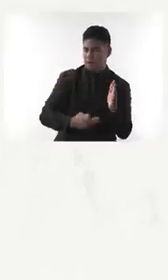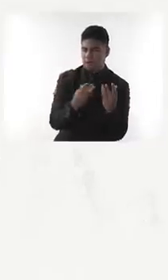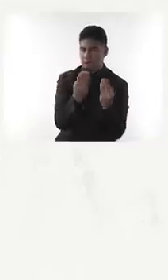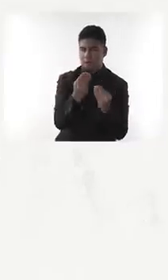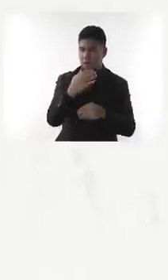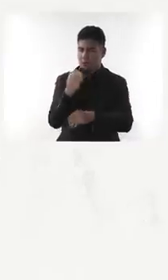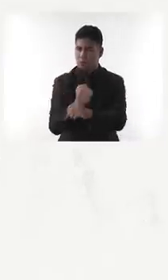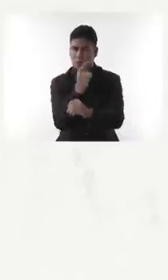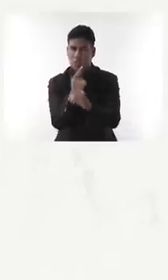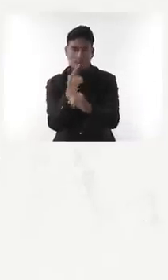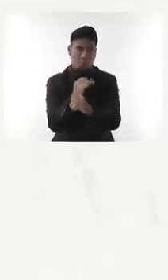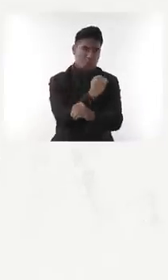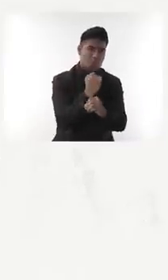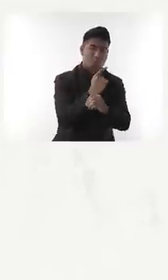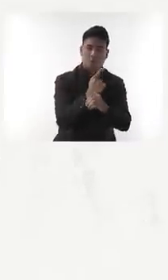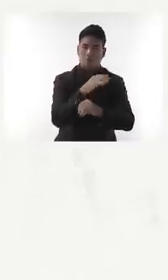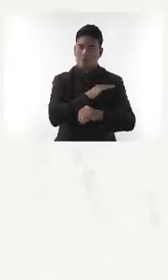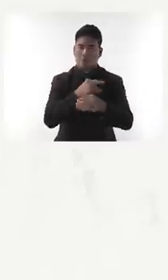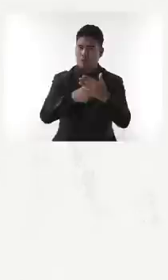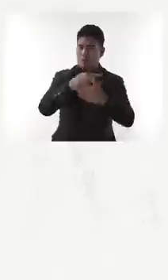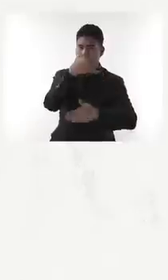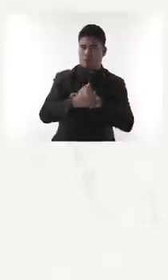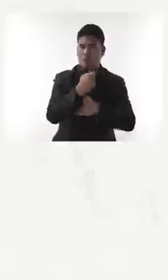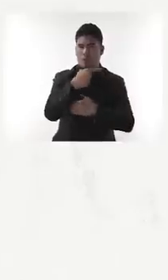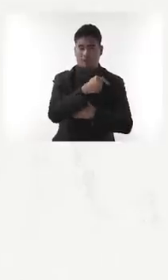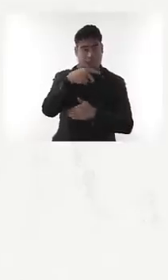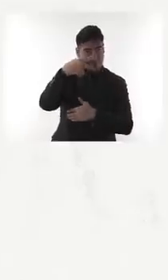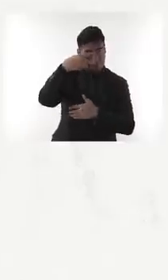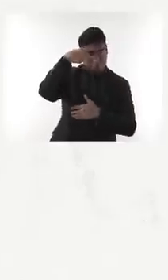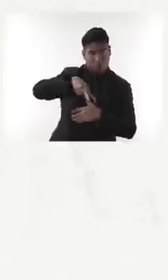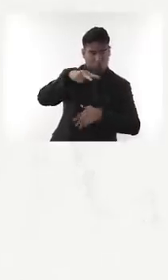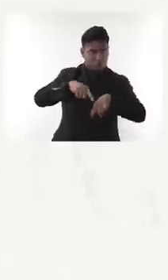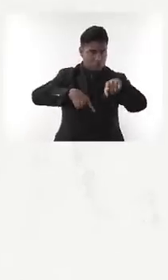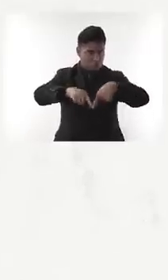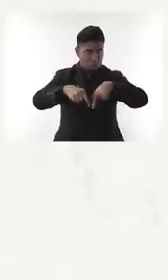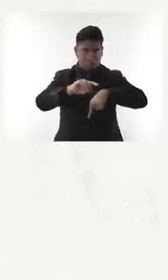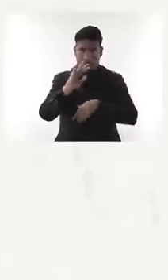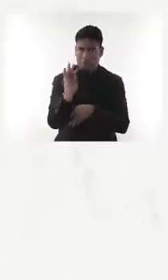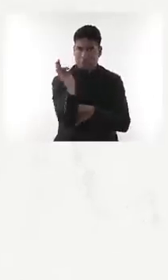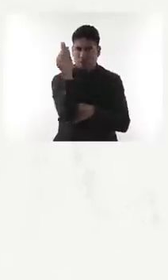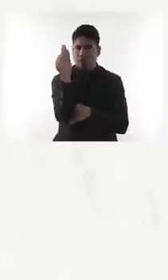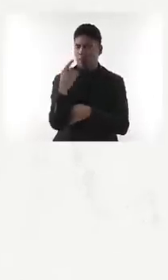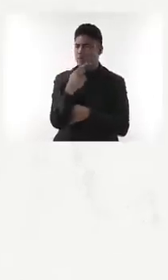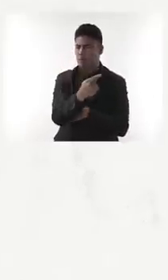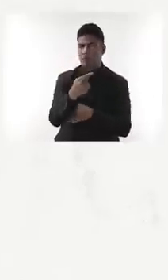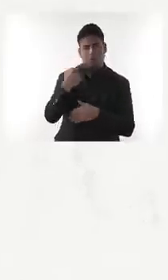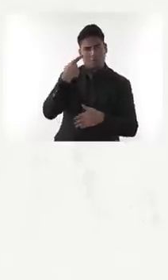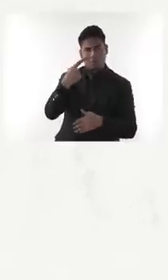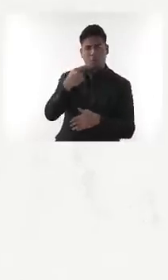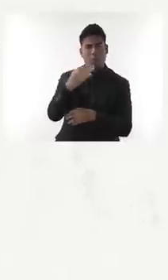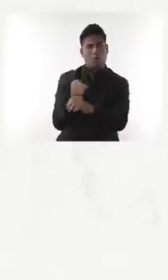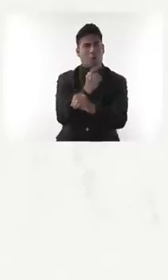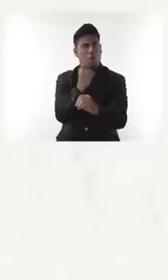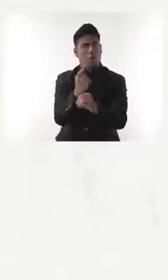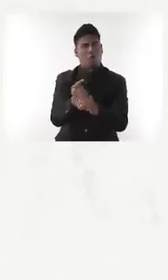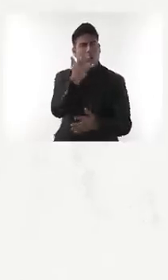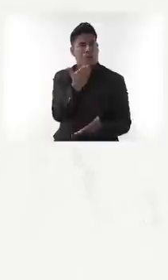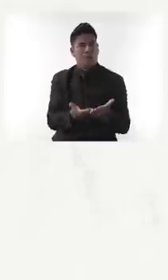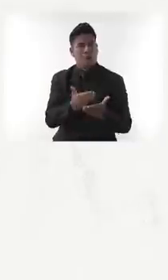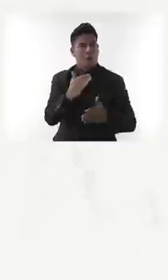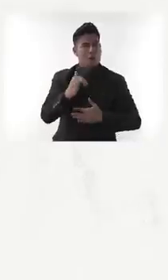para buscar enderezar el proyecto deportivo de la Federación Mexicana de Fútbol rumbo a esta extraordinaria oportunidad que